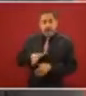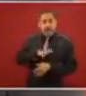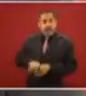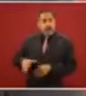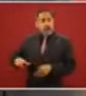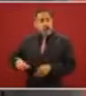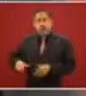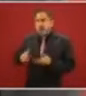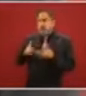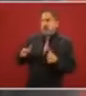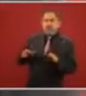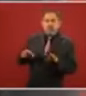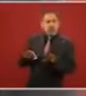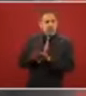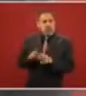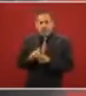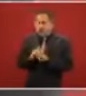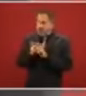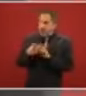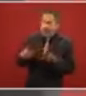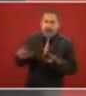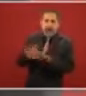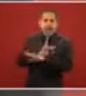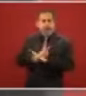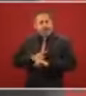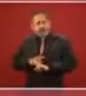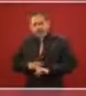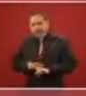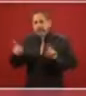cabo una transformación como nunca.